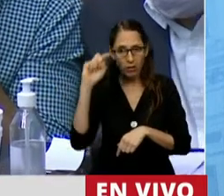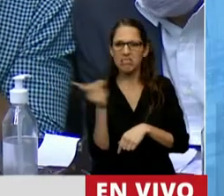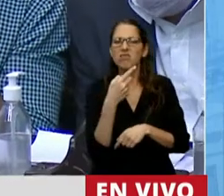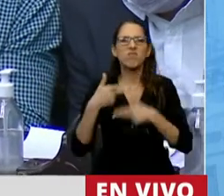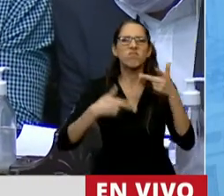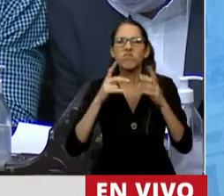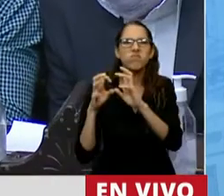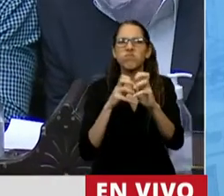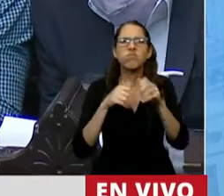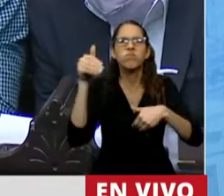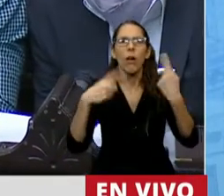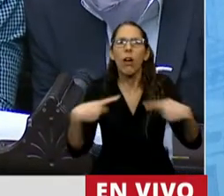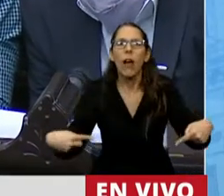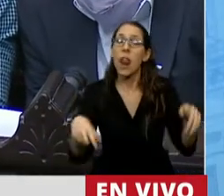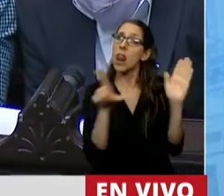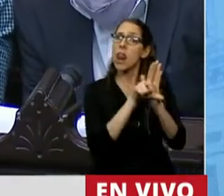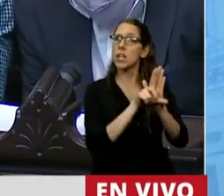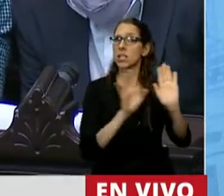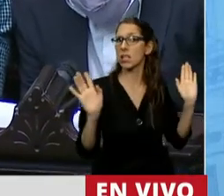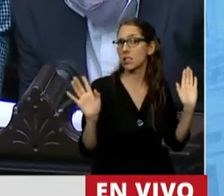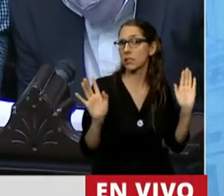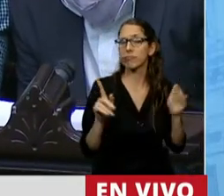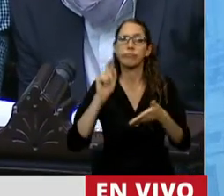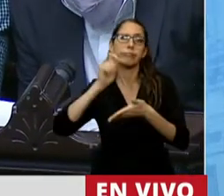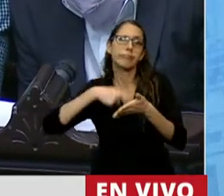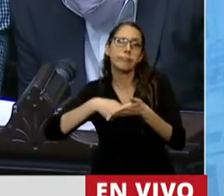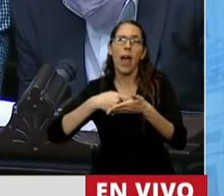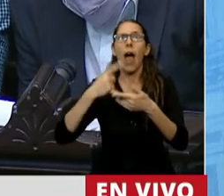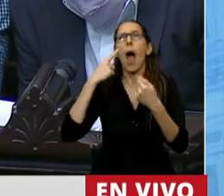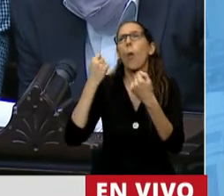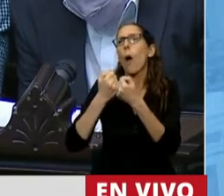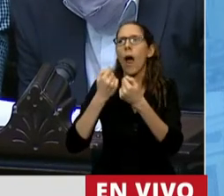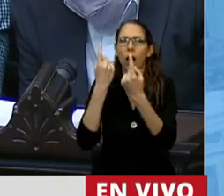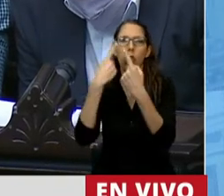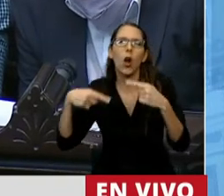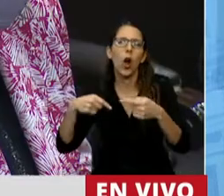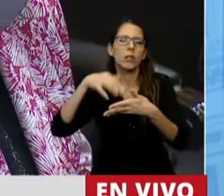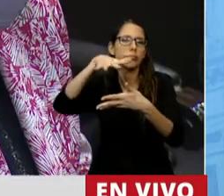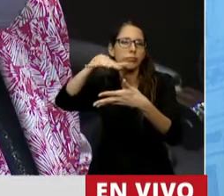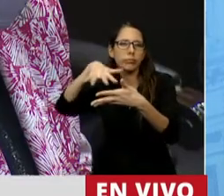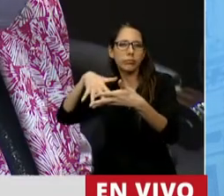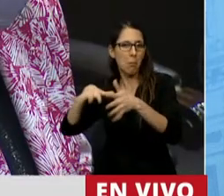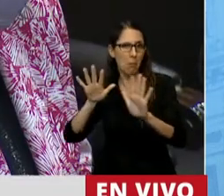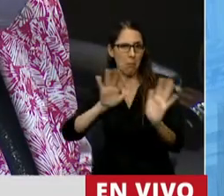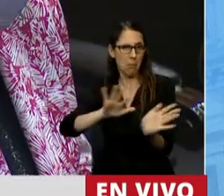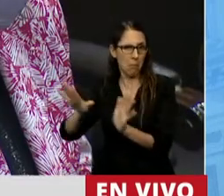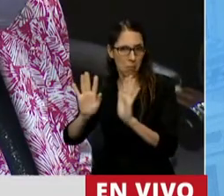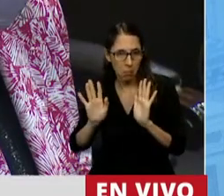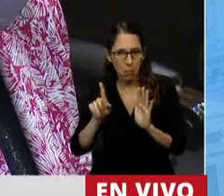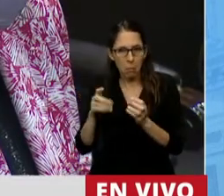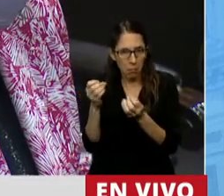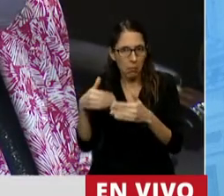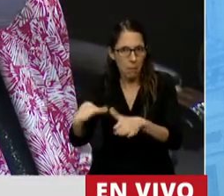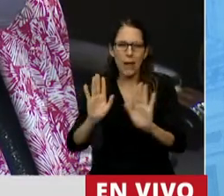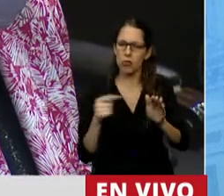leyes. No escribimos concilios ni declaramos encíclicas por más importantes y respetuosas